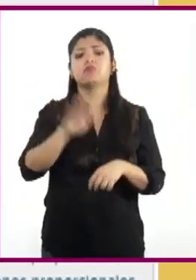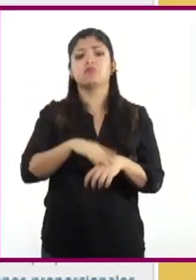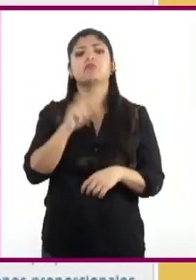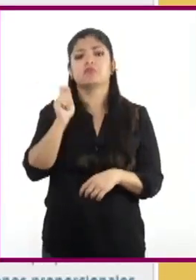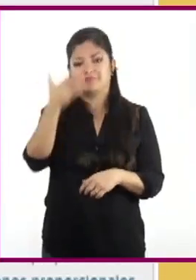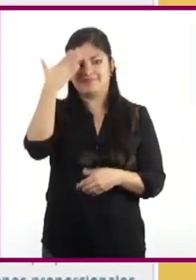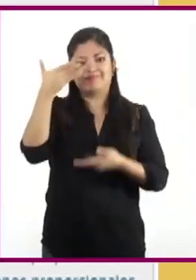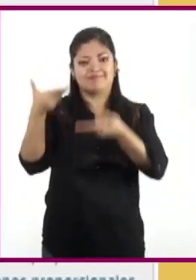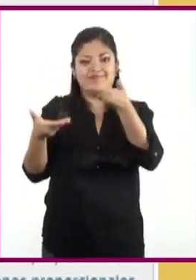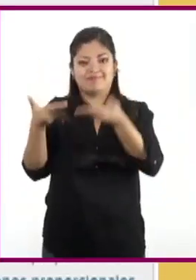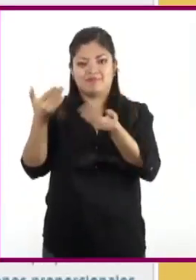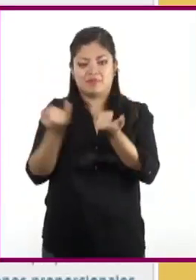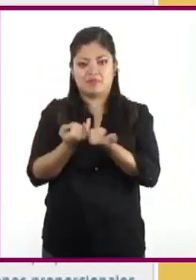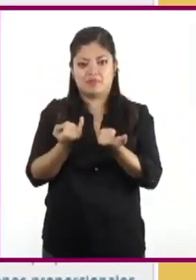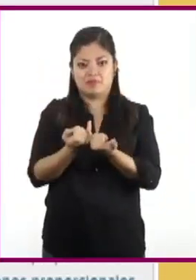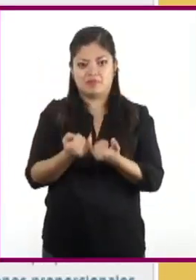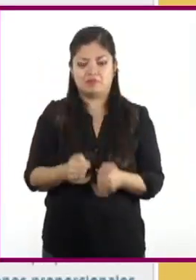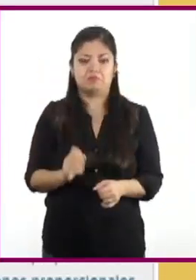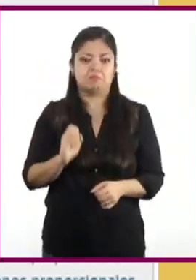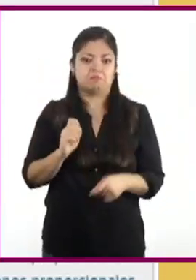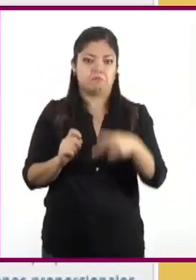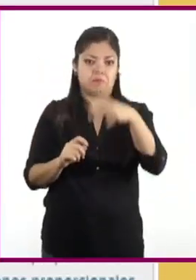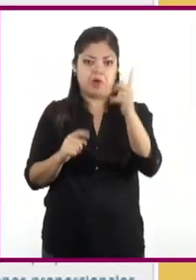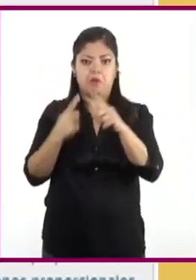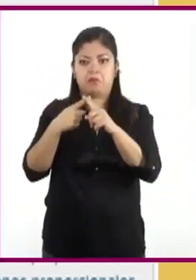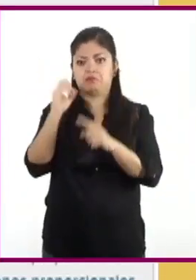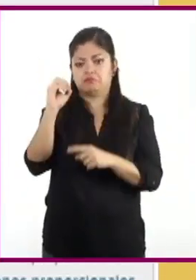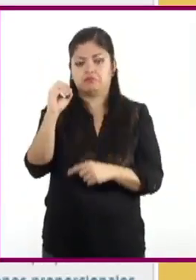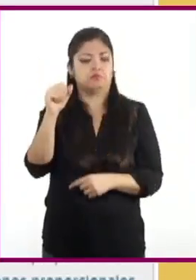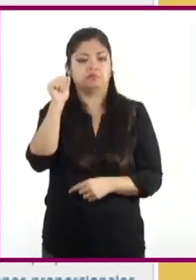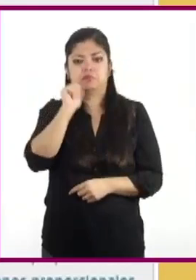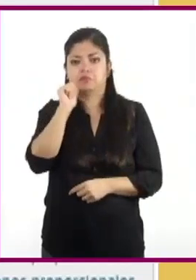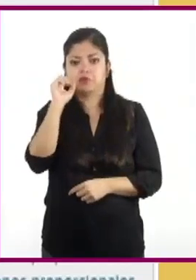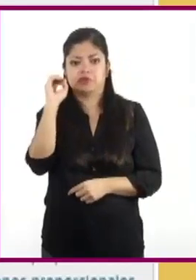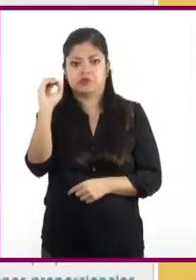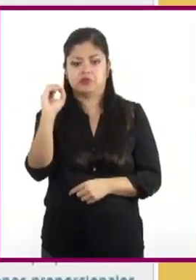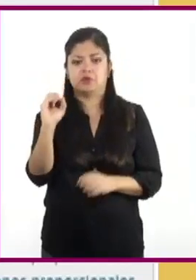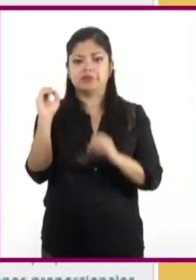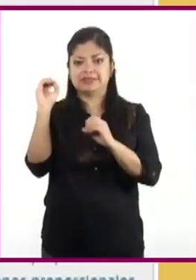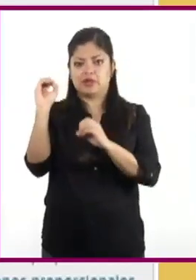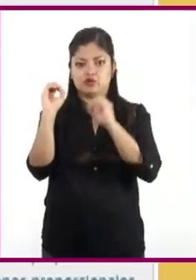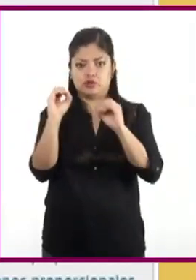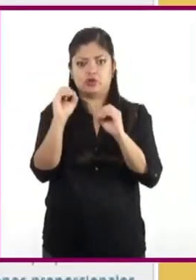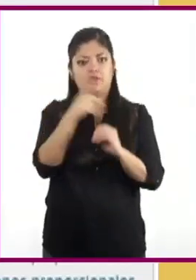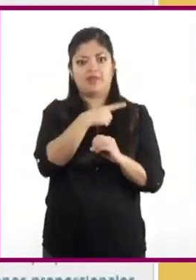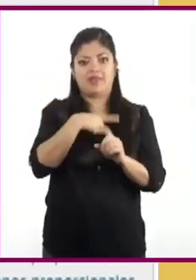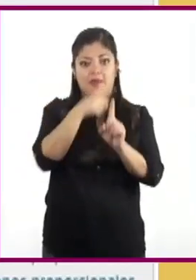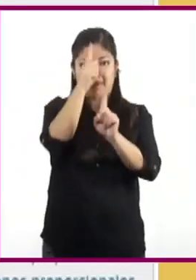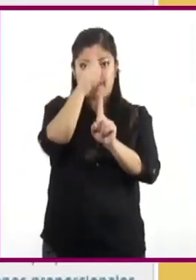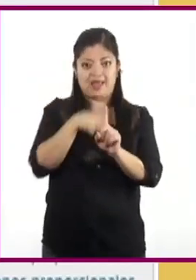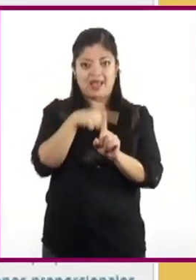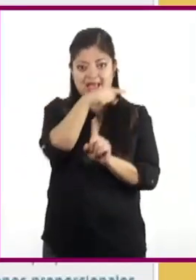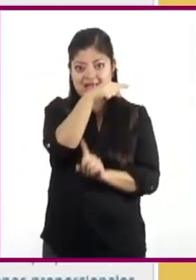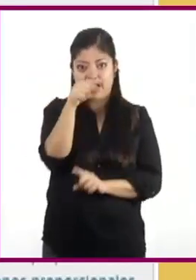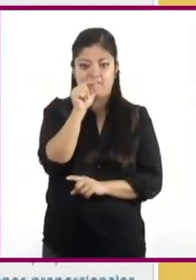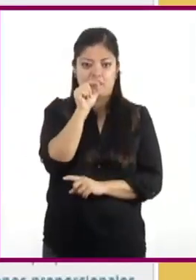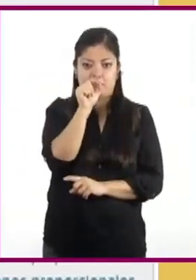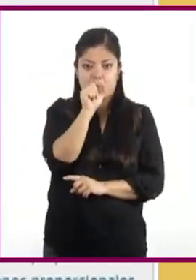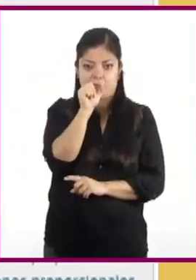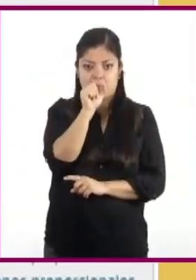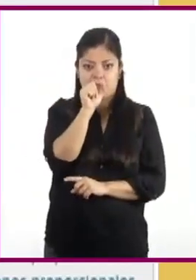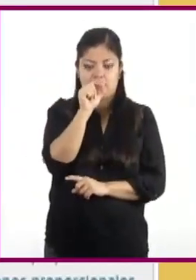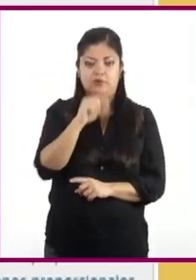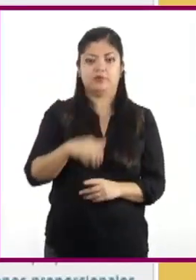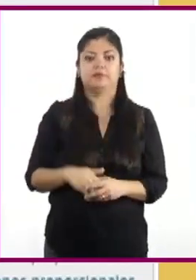es proporcional. K por 0 siempre va a ser 0, así que el punto 0, 0 tiene que estar en la gráfica de mi